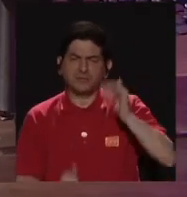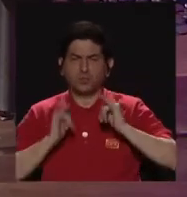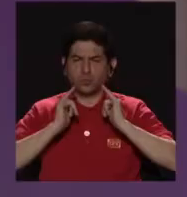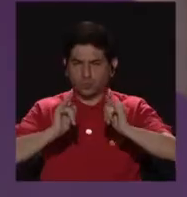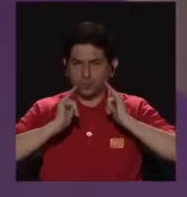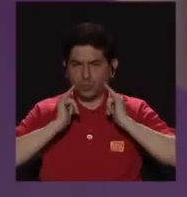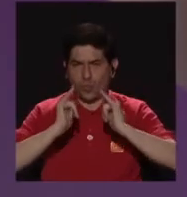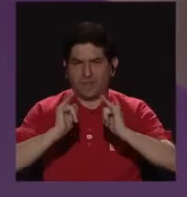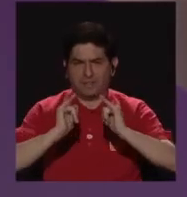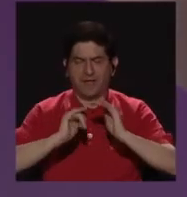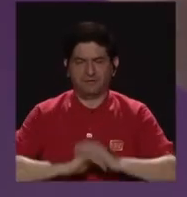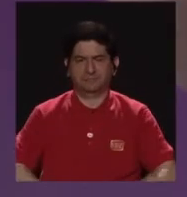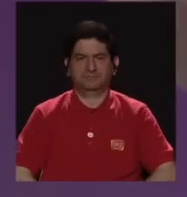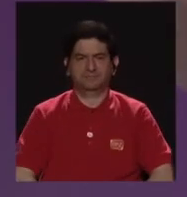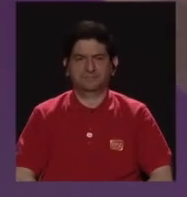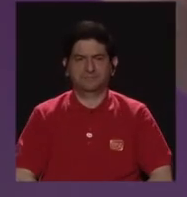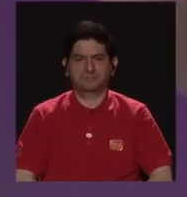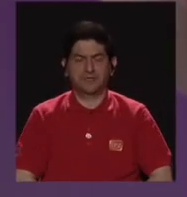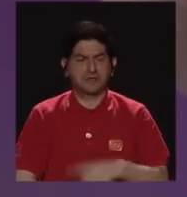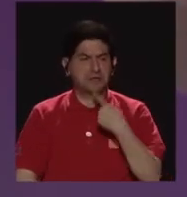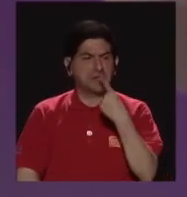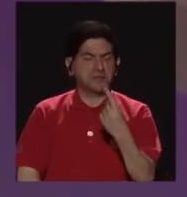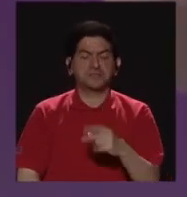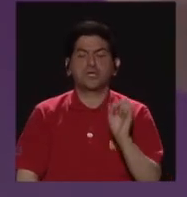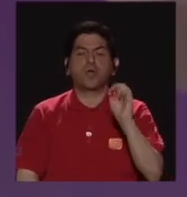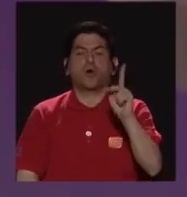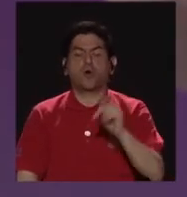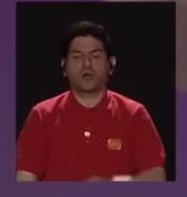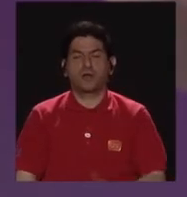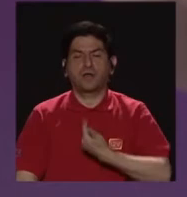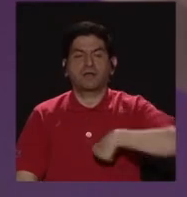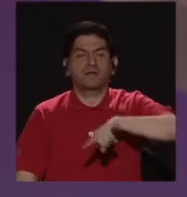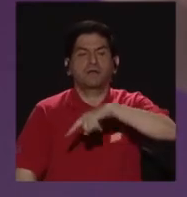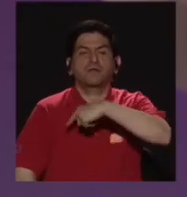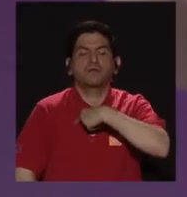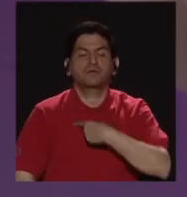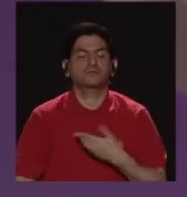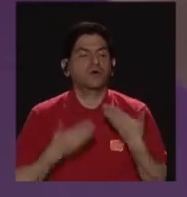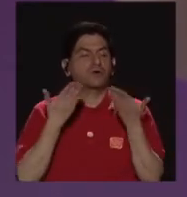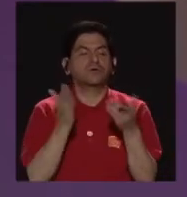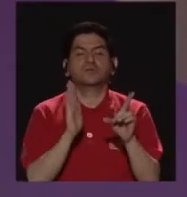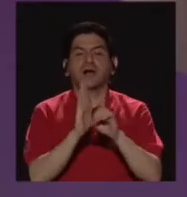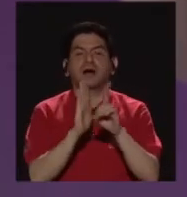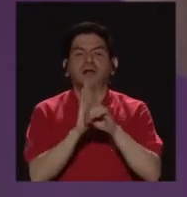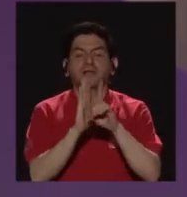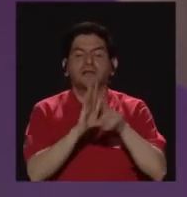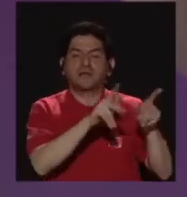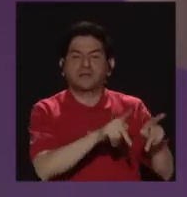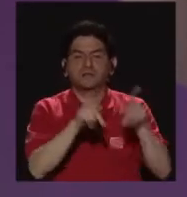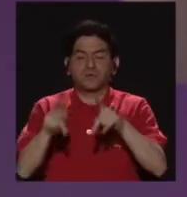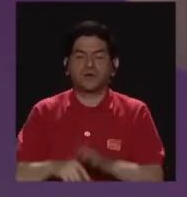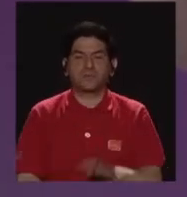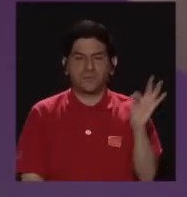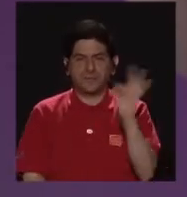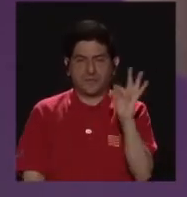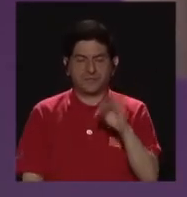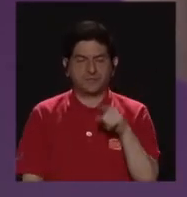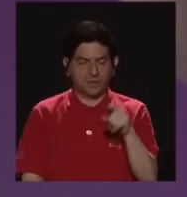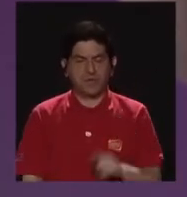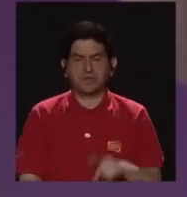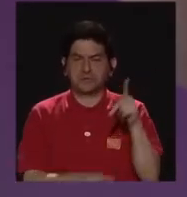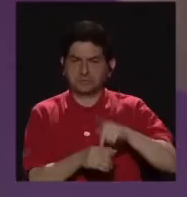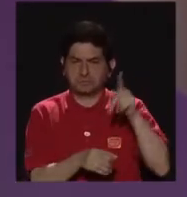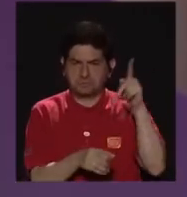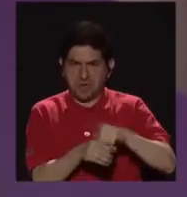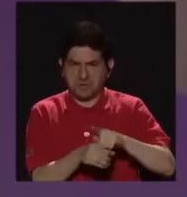verdad entonces cuando se dice ok le vamos a dar el derecho o el espacio a las personas trans de formar parte